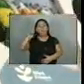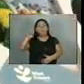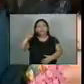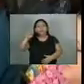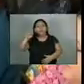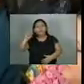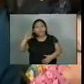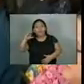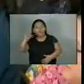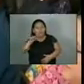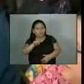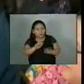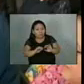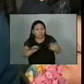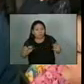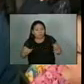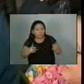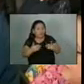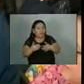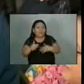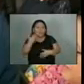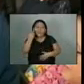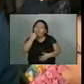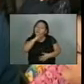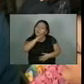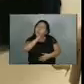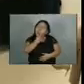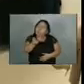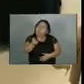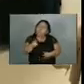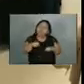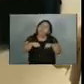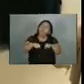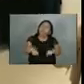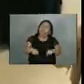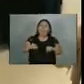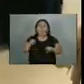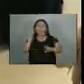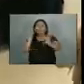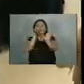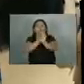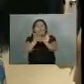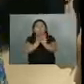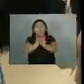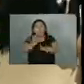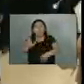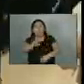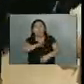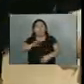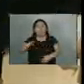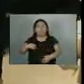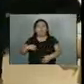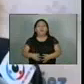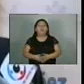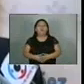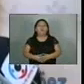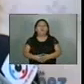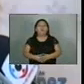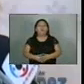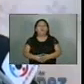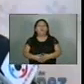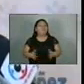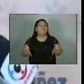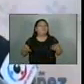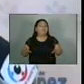programa en el que atienden a niños y niñas con enfermedades terminales, además de la atención psicológica a sus familias.